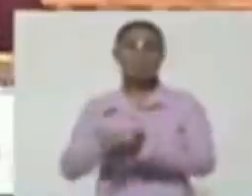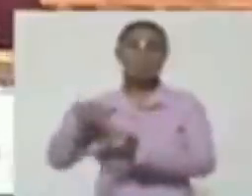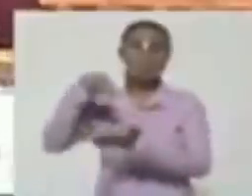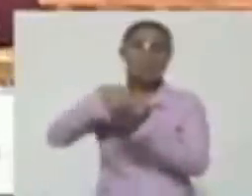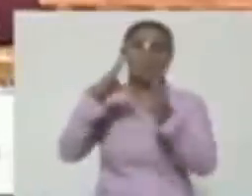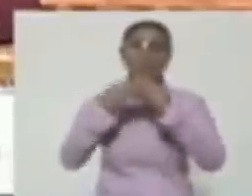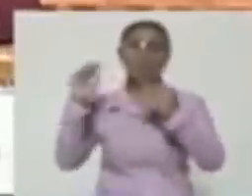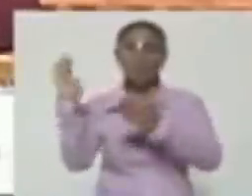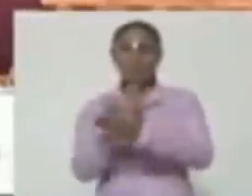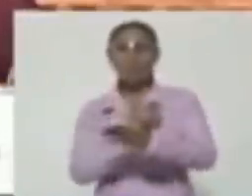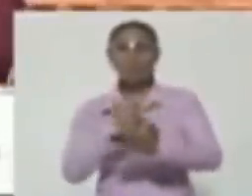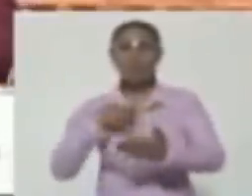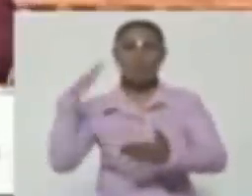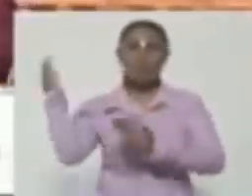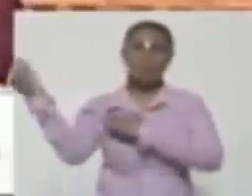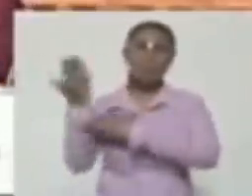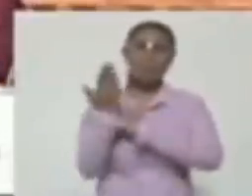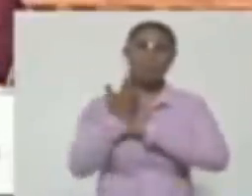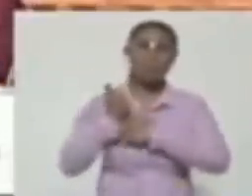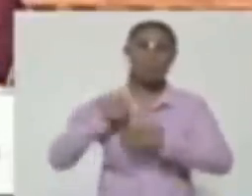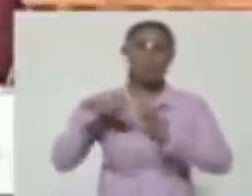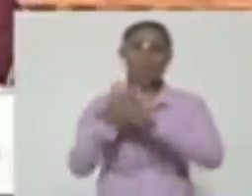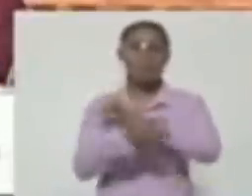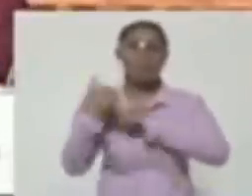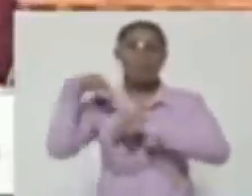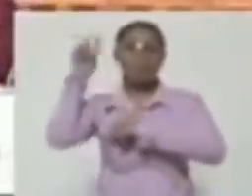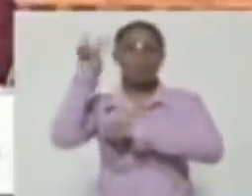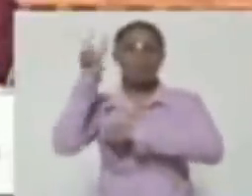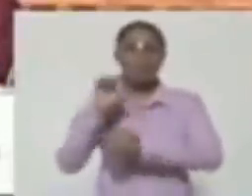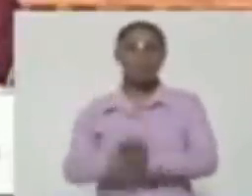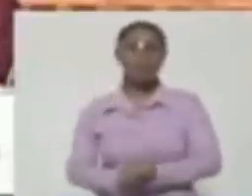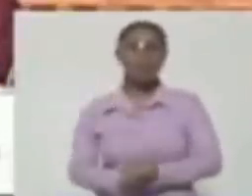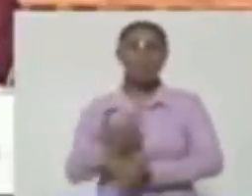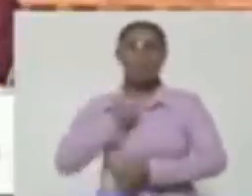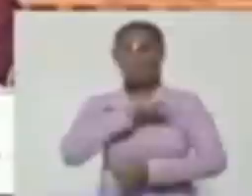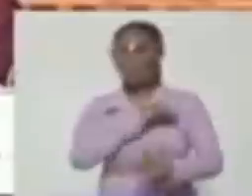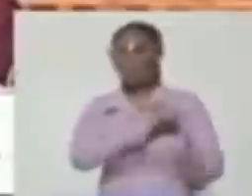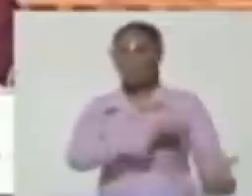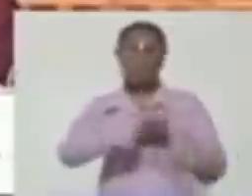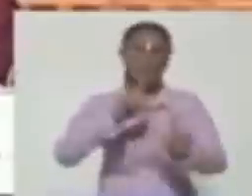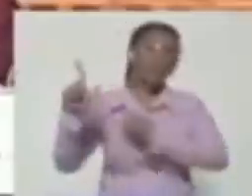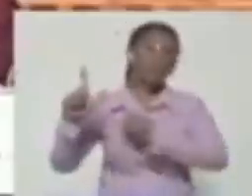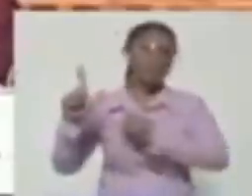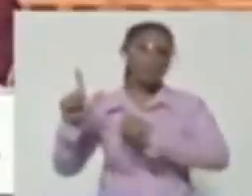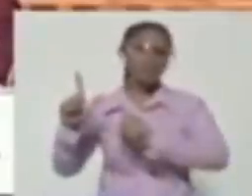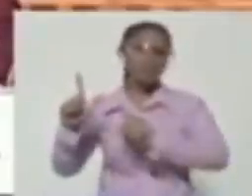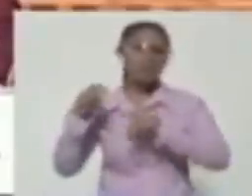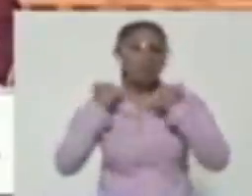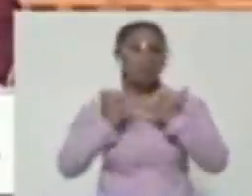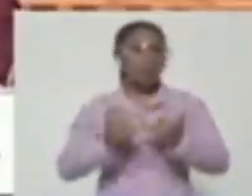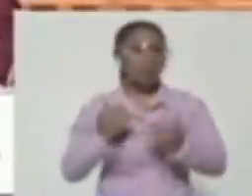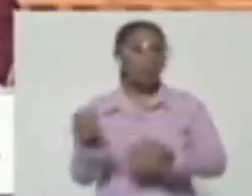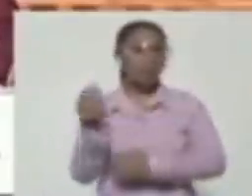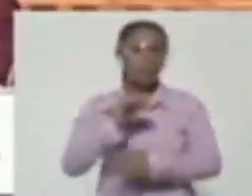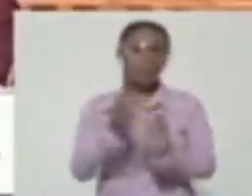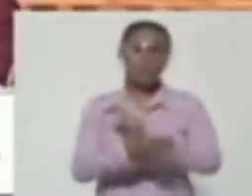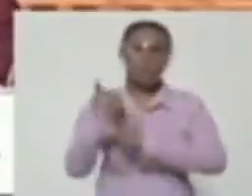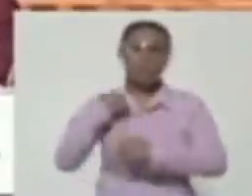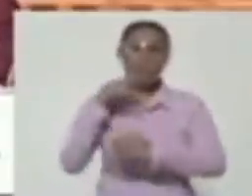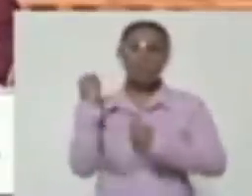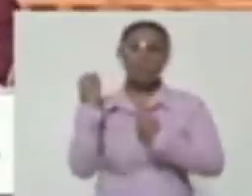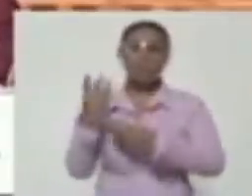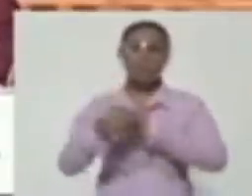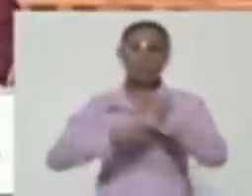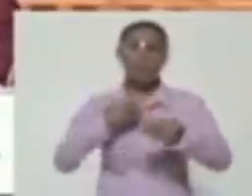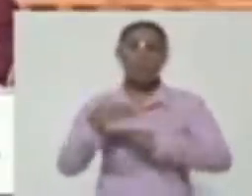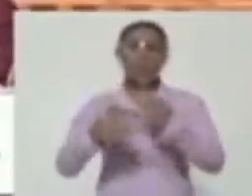las sanciones criminales sobre Venezuela. Estamos listos. Además, ahora que han dado buenos gestos